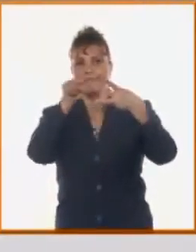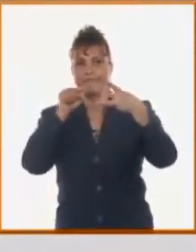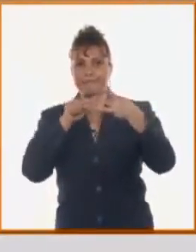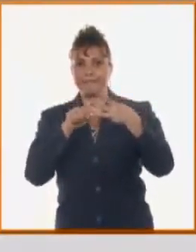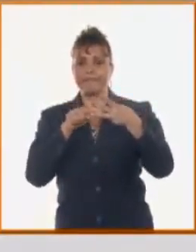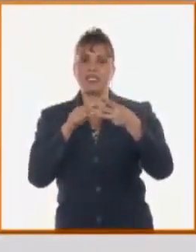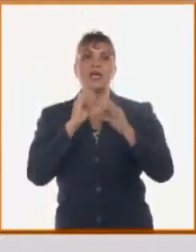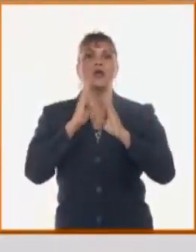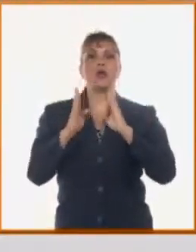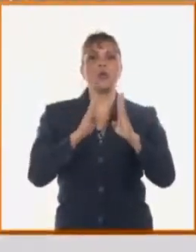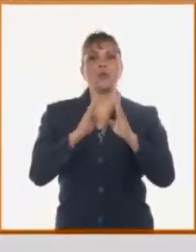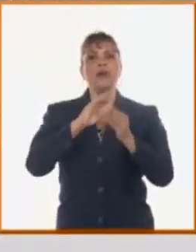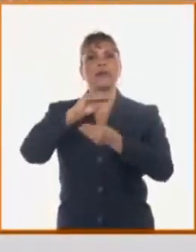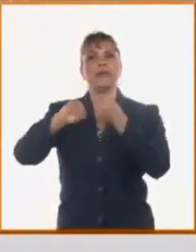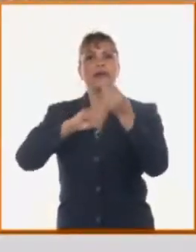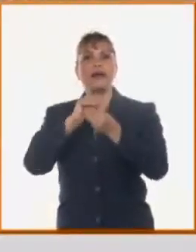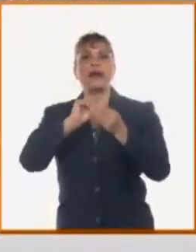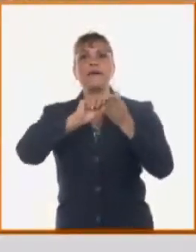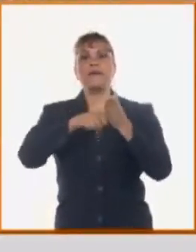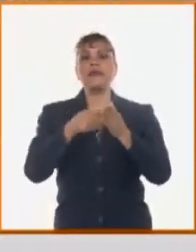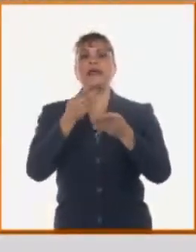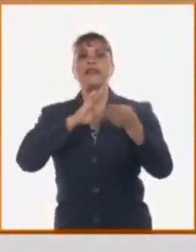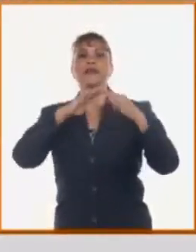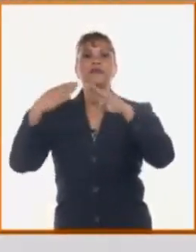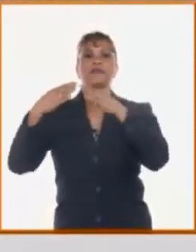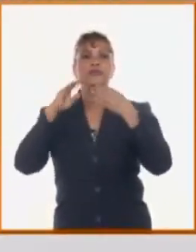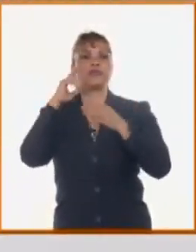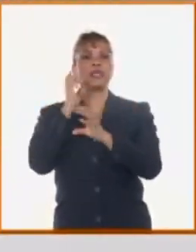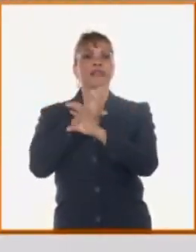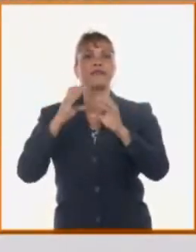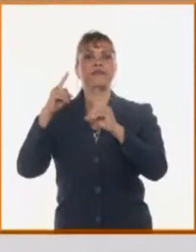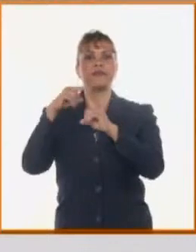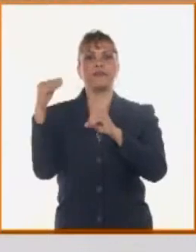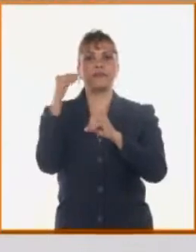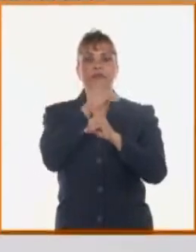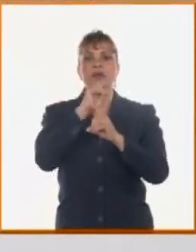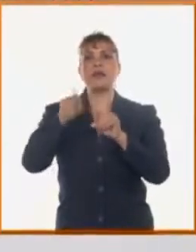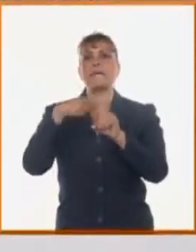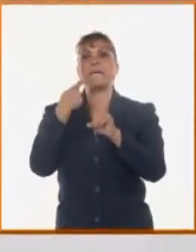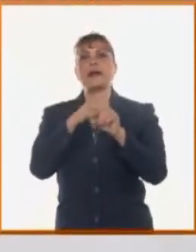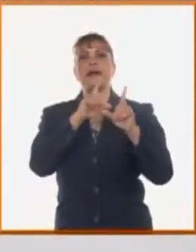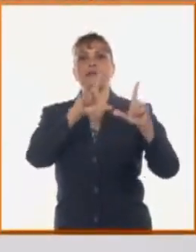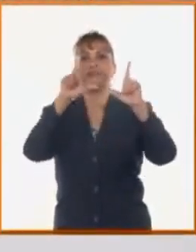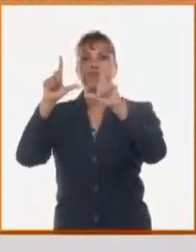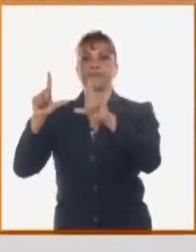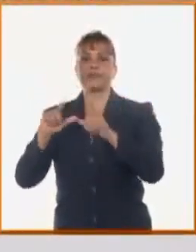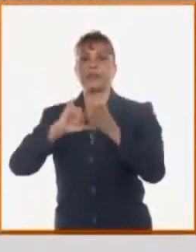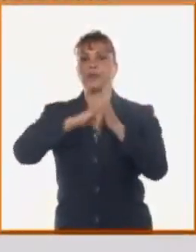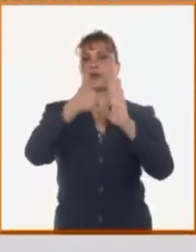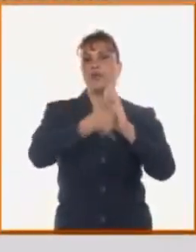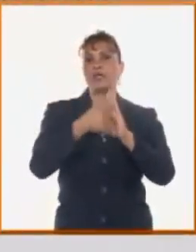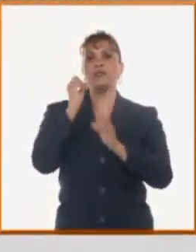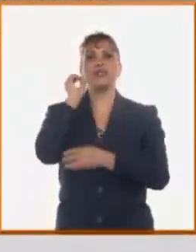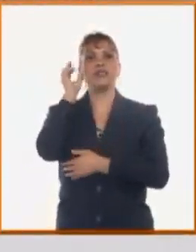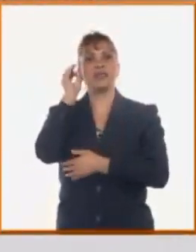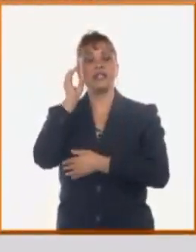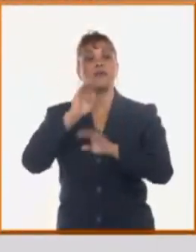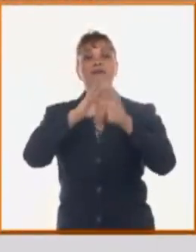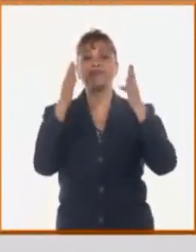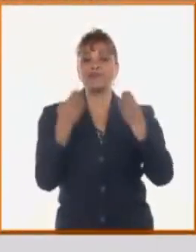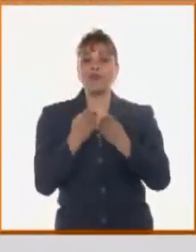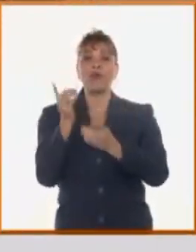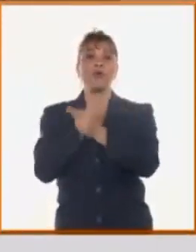Como parte de la convención, la discusión científico-tecnológica y la exposición de proyectos e iniciativas son su